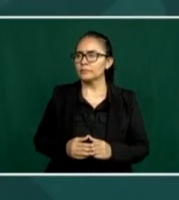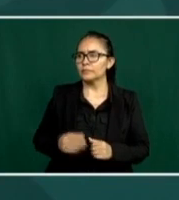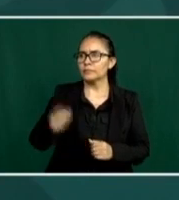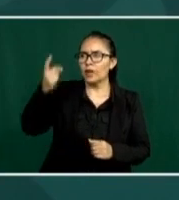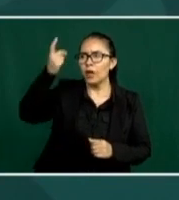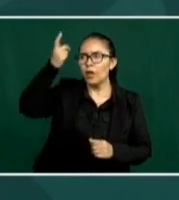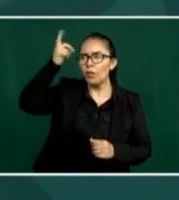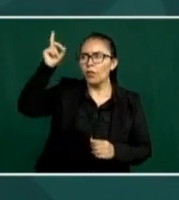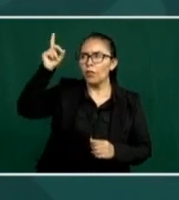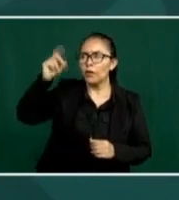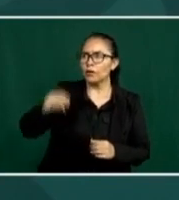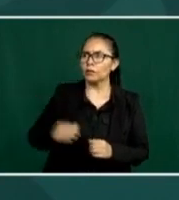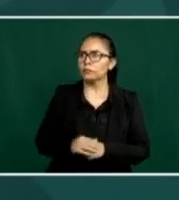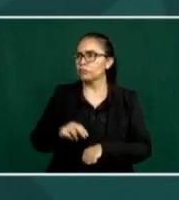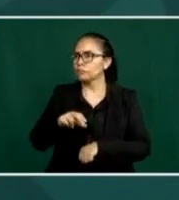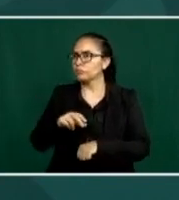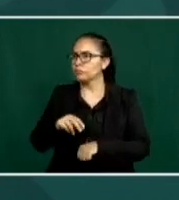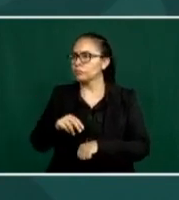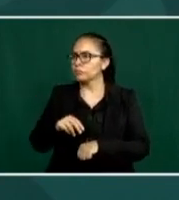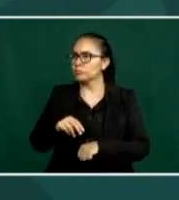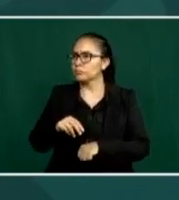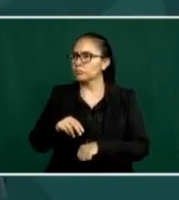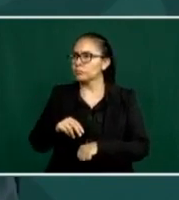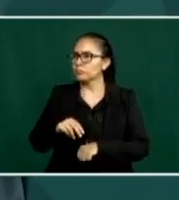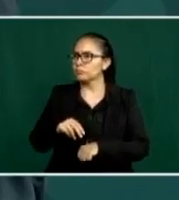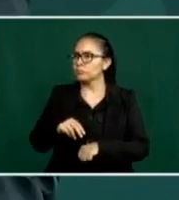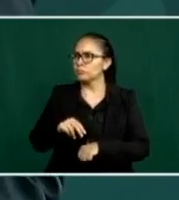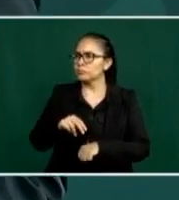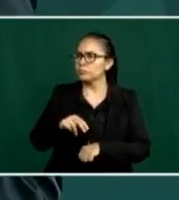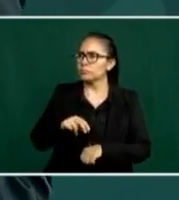dueños, directores